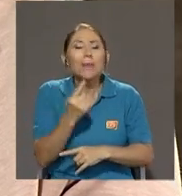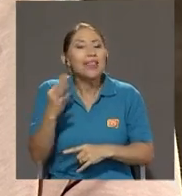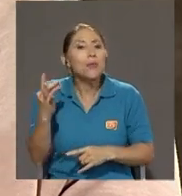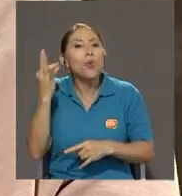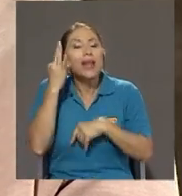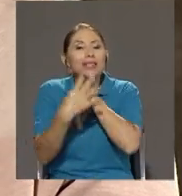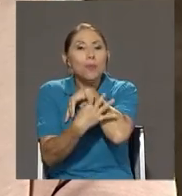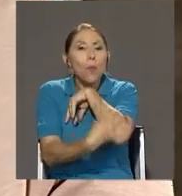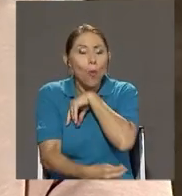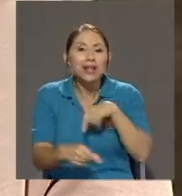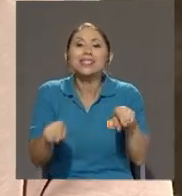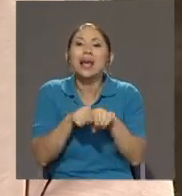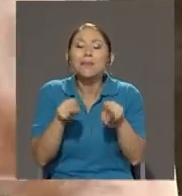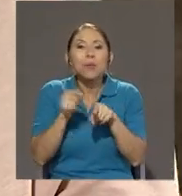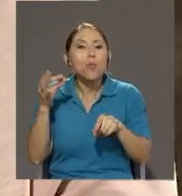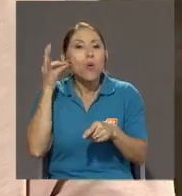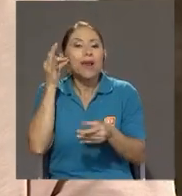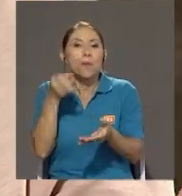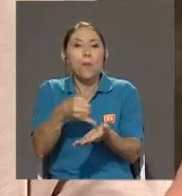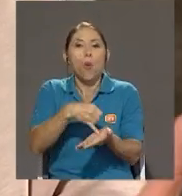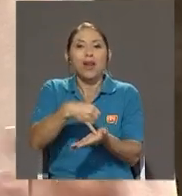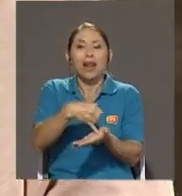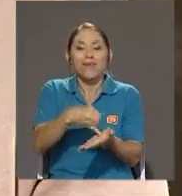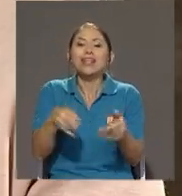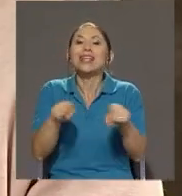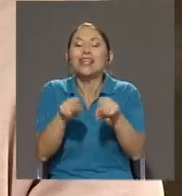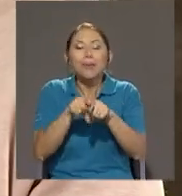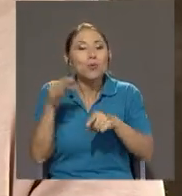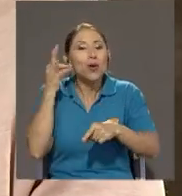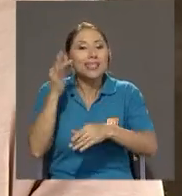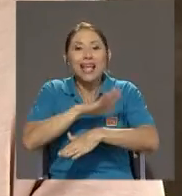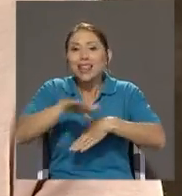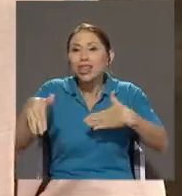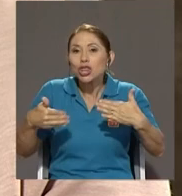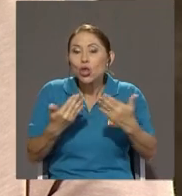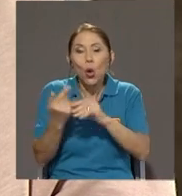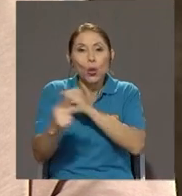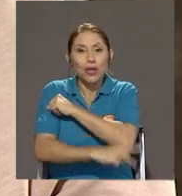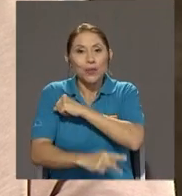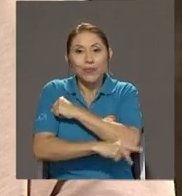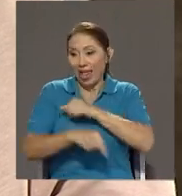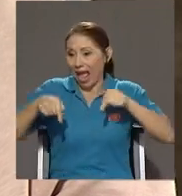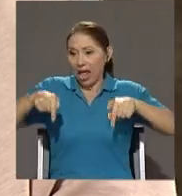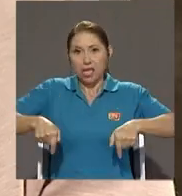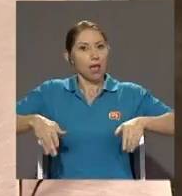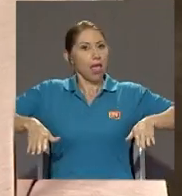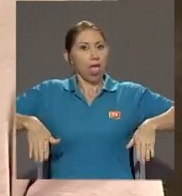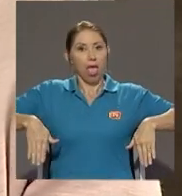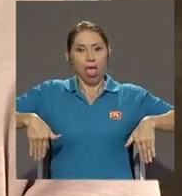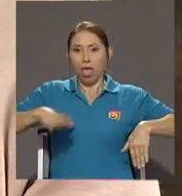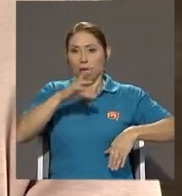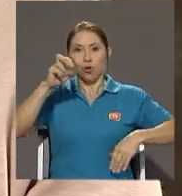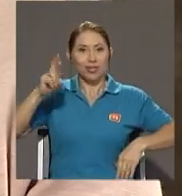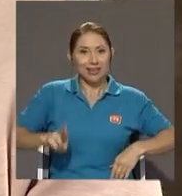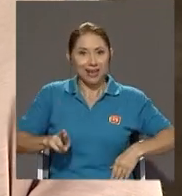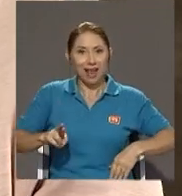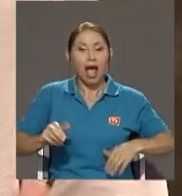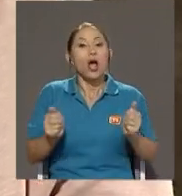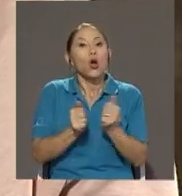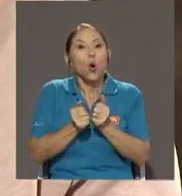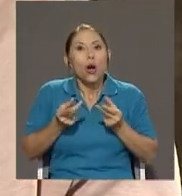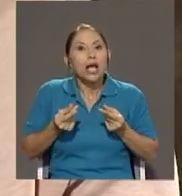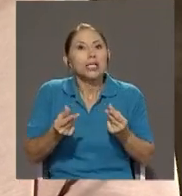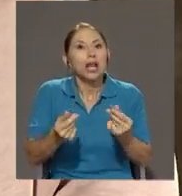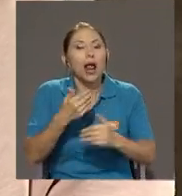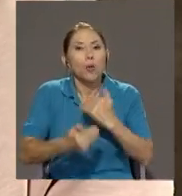pobreza, sino también vulnerables y además en todo el territorio. Y eso es lo que en este país no se ha visto. Y con el acelerado proceso de